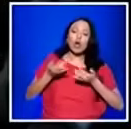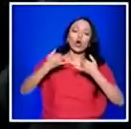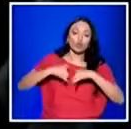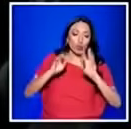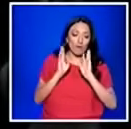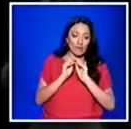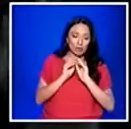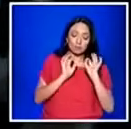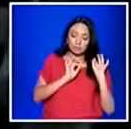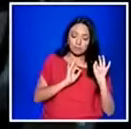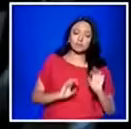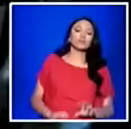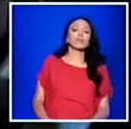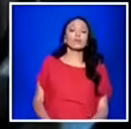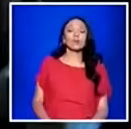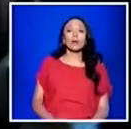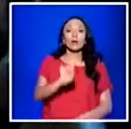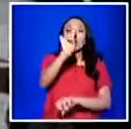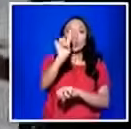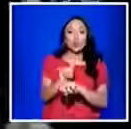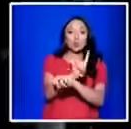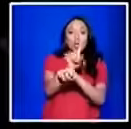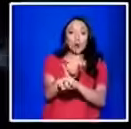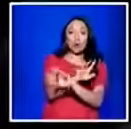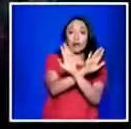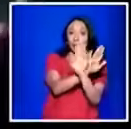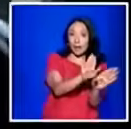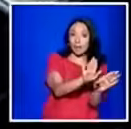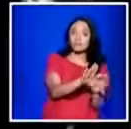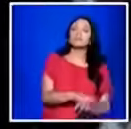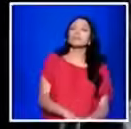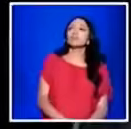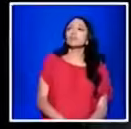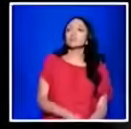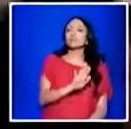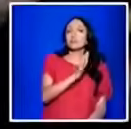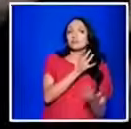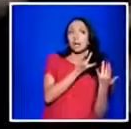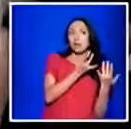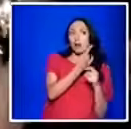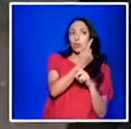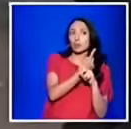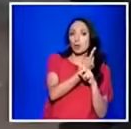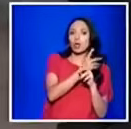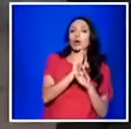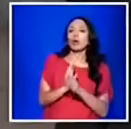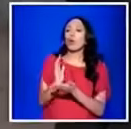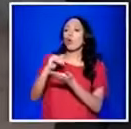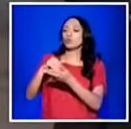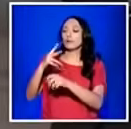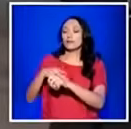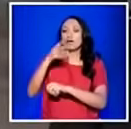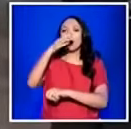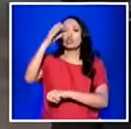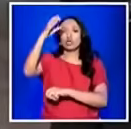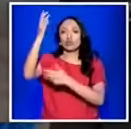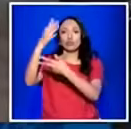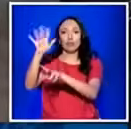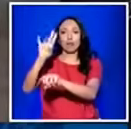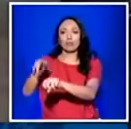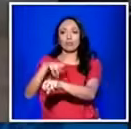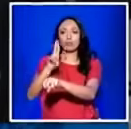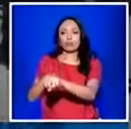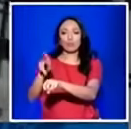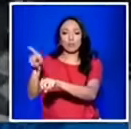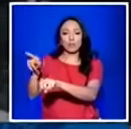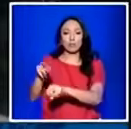evento. Luego de una hora, el show por los 200 años de cantonización se retomó. Los 700 policías asignados